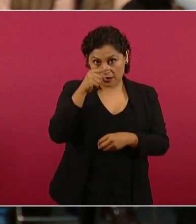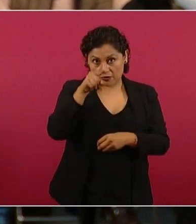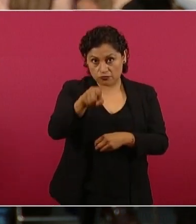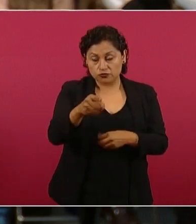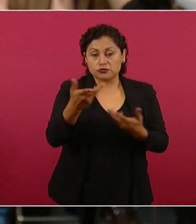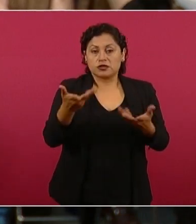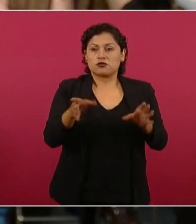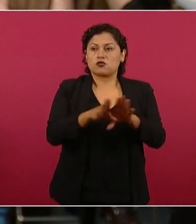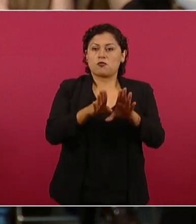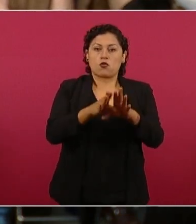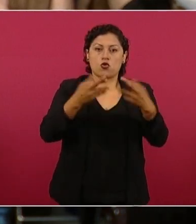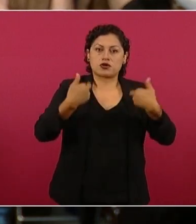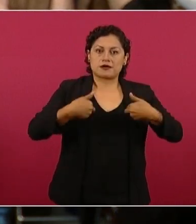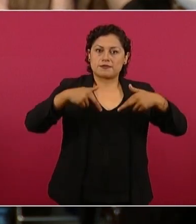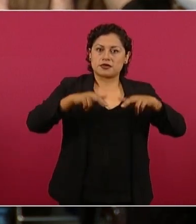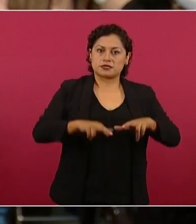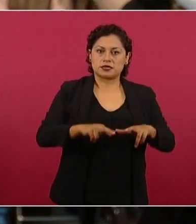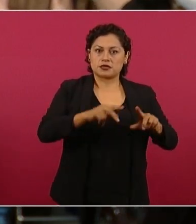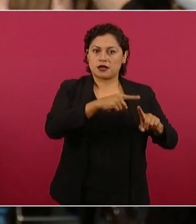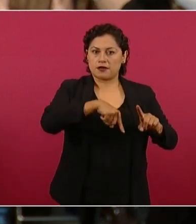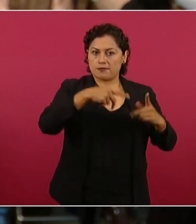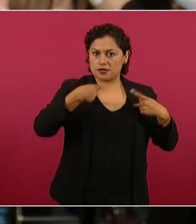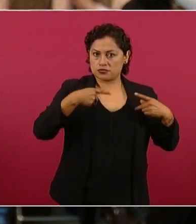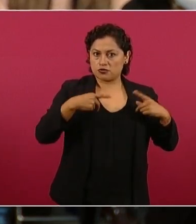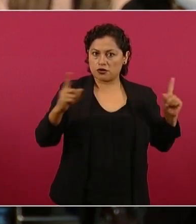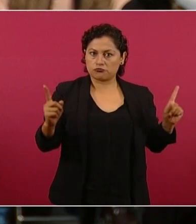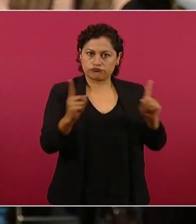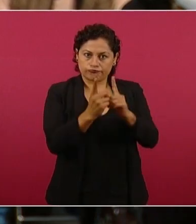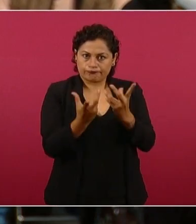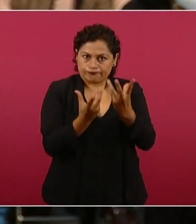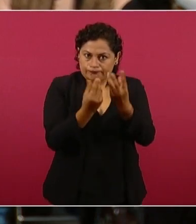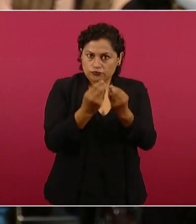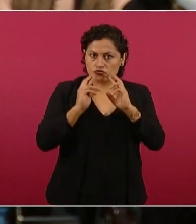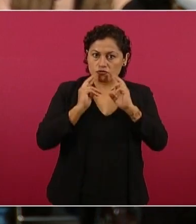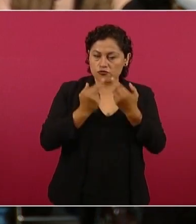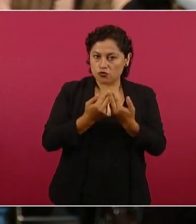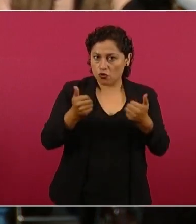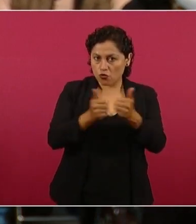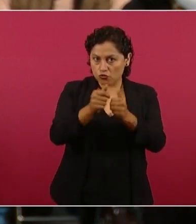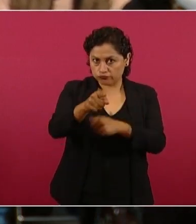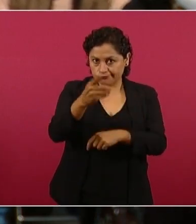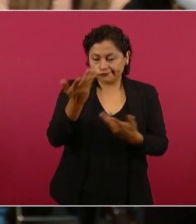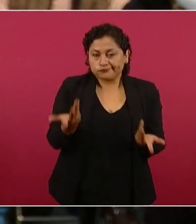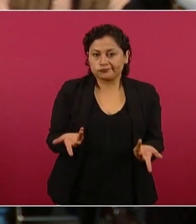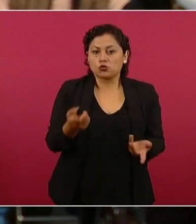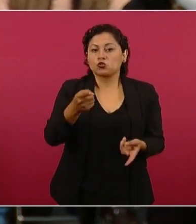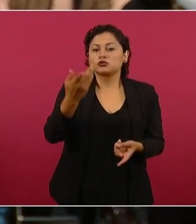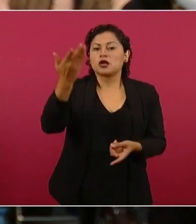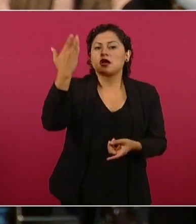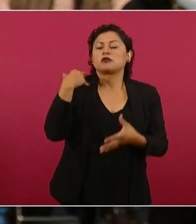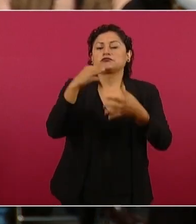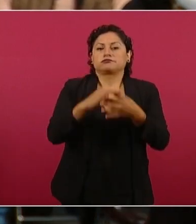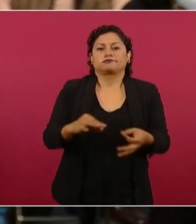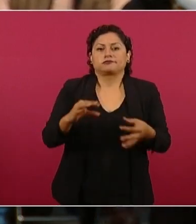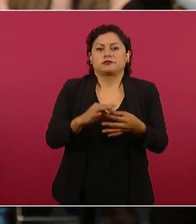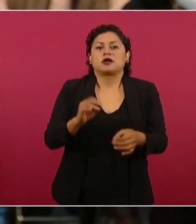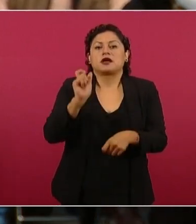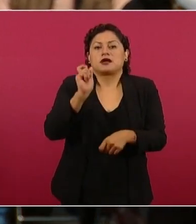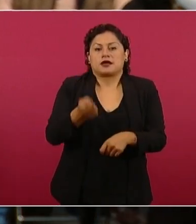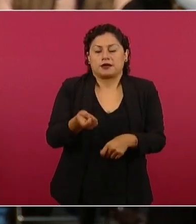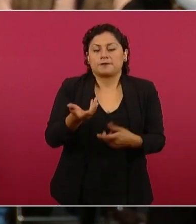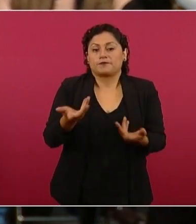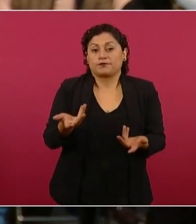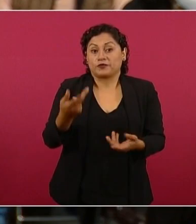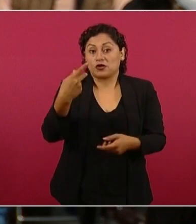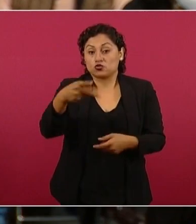de encuentro con ellos, así como usted ha estado comentando, pues que si hubiera la viabilidad, ha estado haciendo